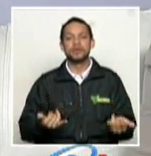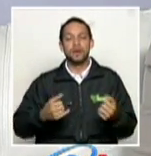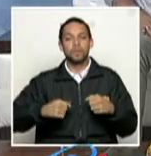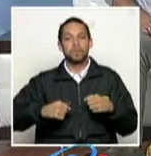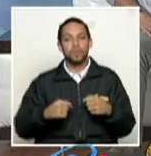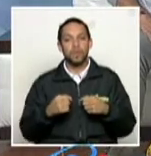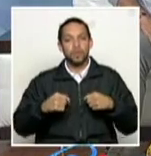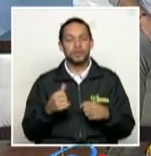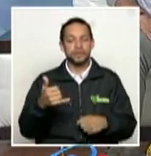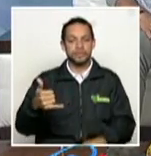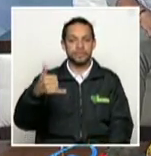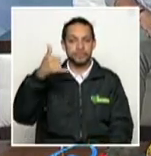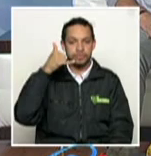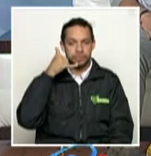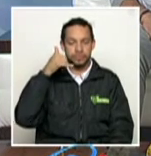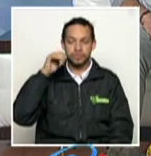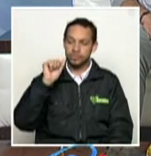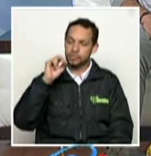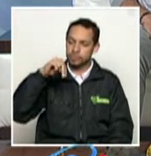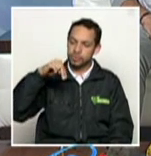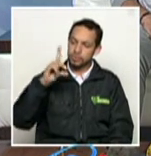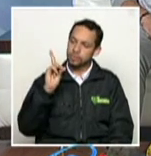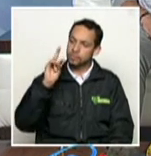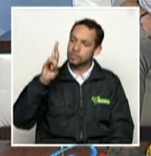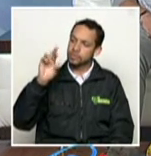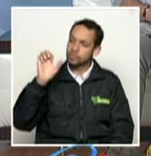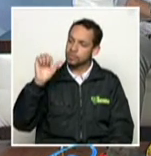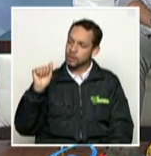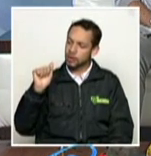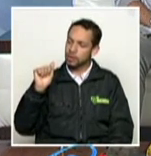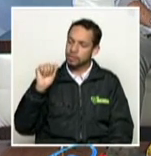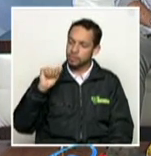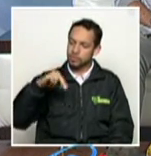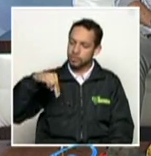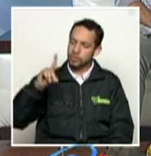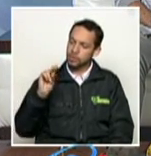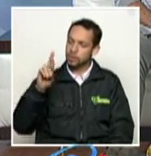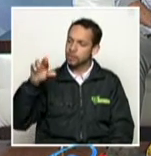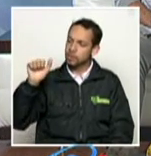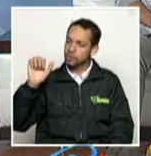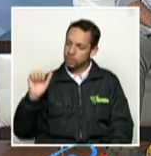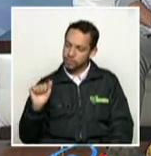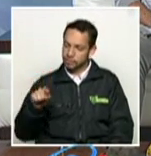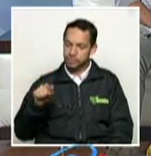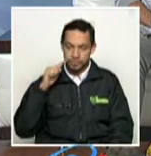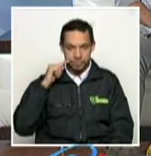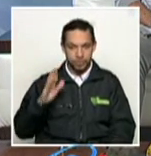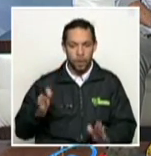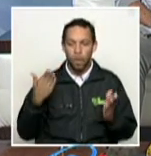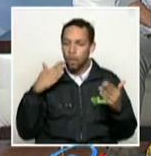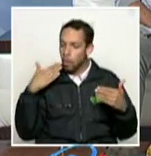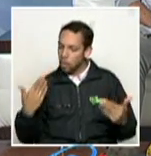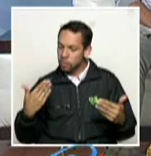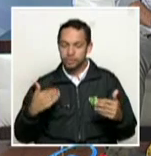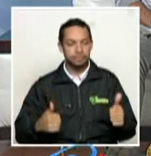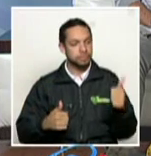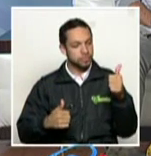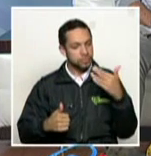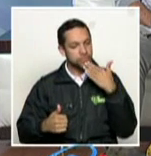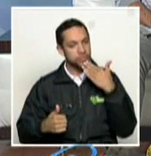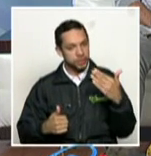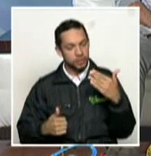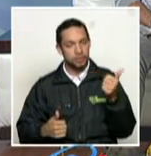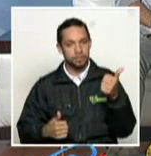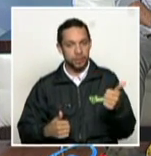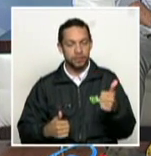Bogotá. Andrea, ¿qué tal? Bienvenida a Conexión Vital. ¿Cómo está, doctor? ¿Cómo me le ha ido? Bien, Andrea,